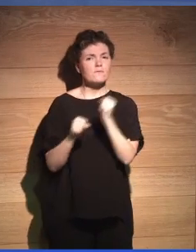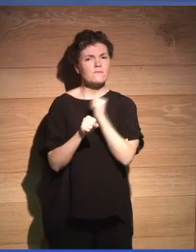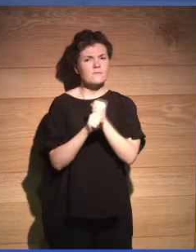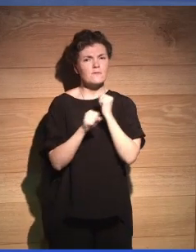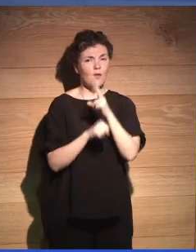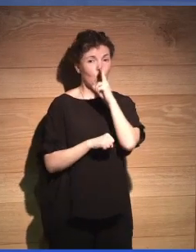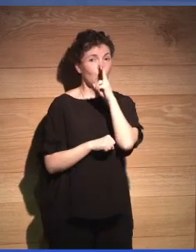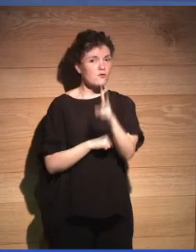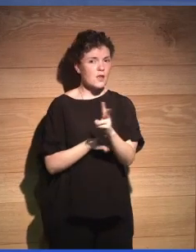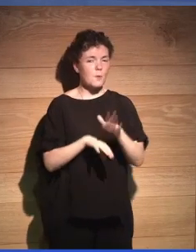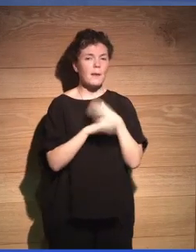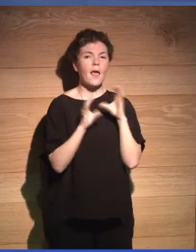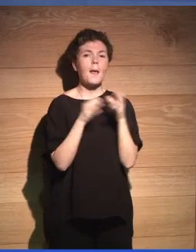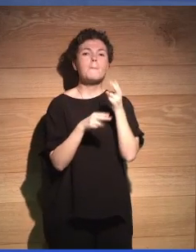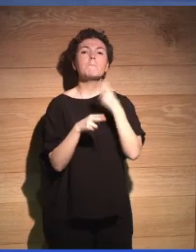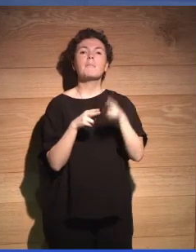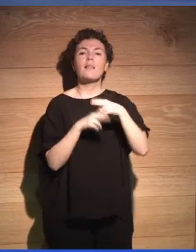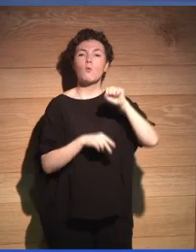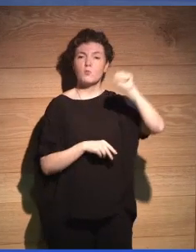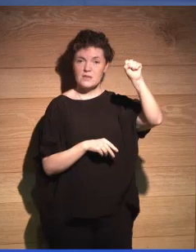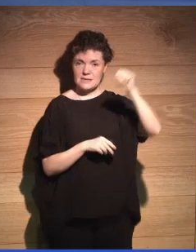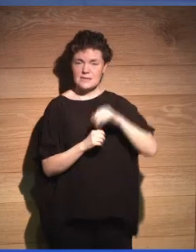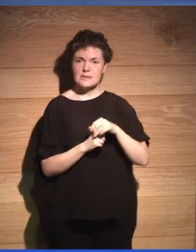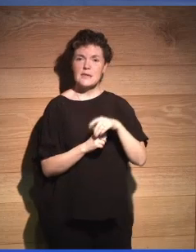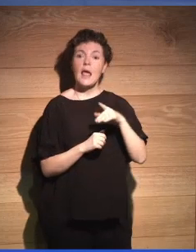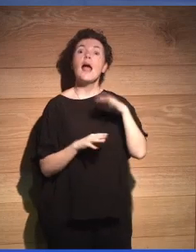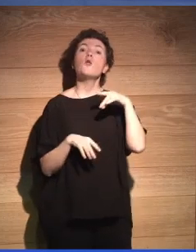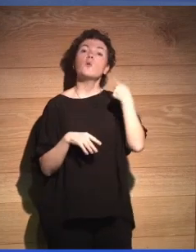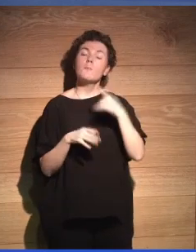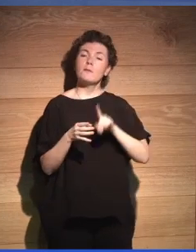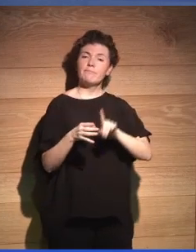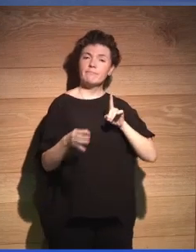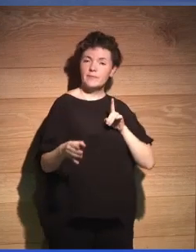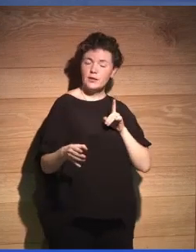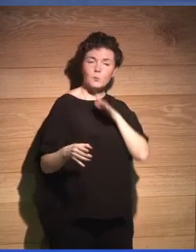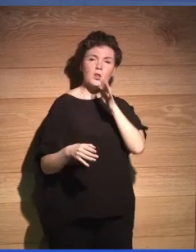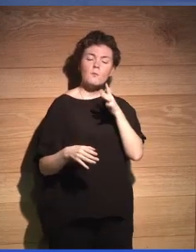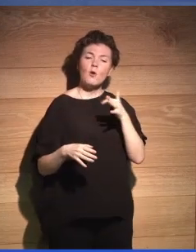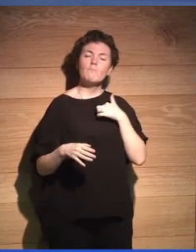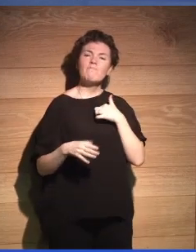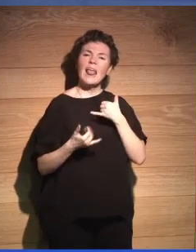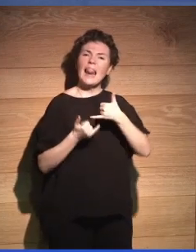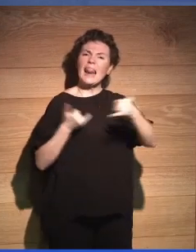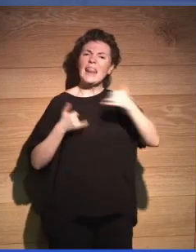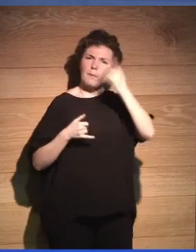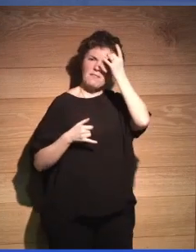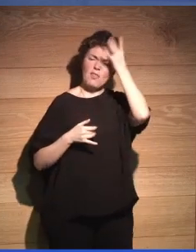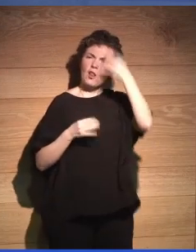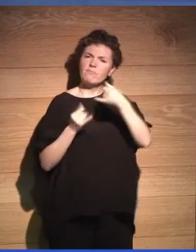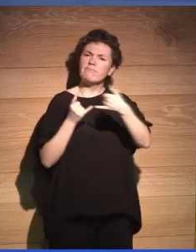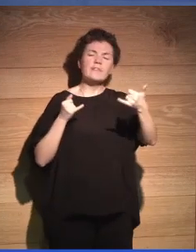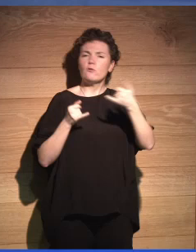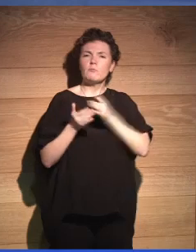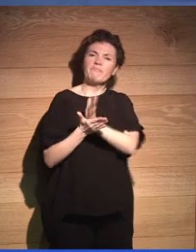trabajaron durante 2 años para el Partido Comunista, el que también se alejaron por no coincidir con su línea táctica. Y